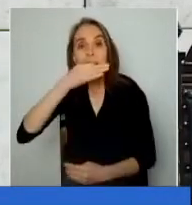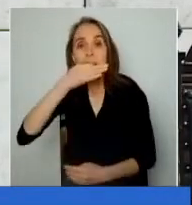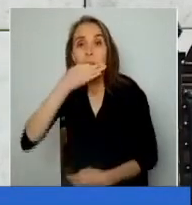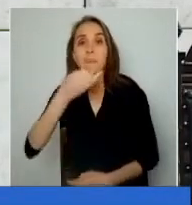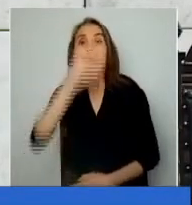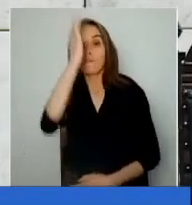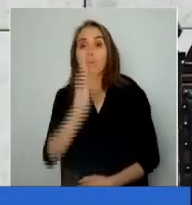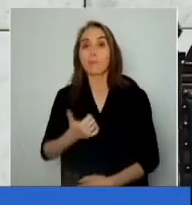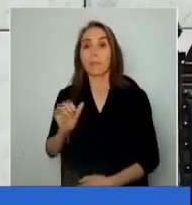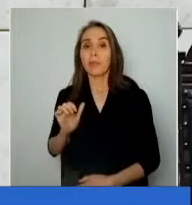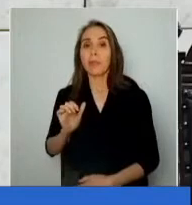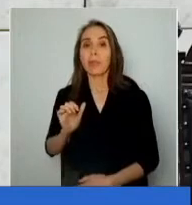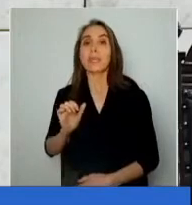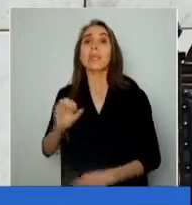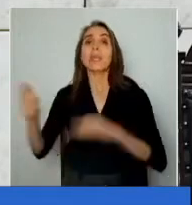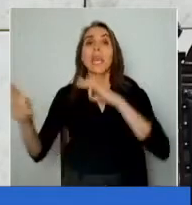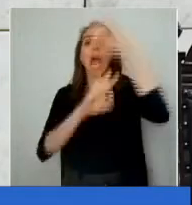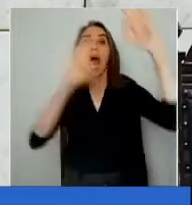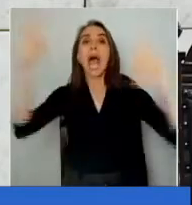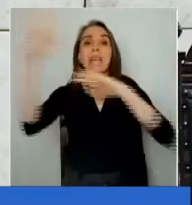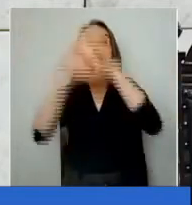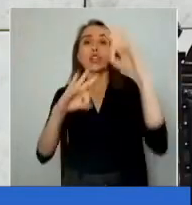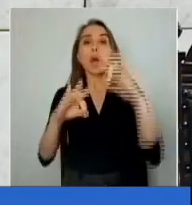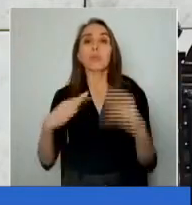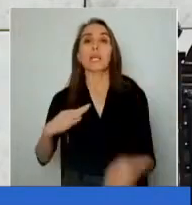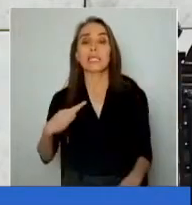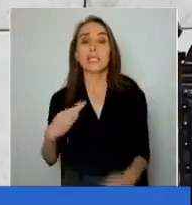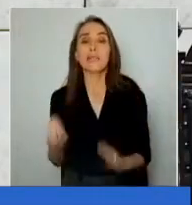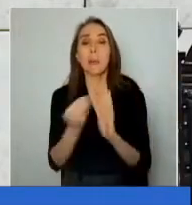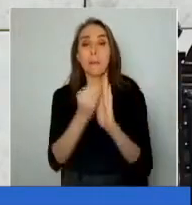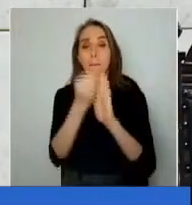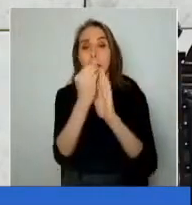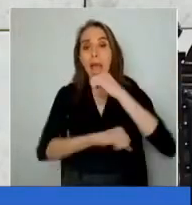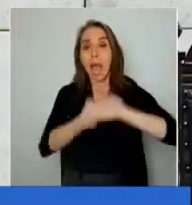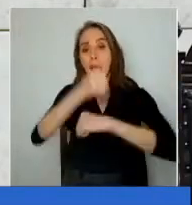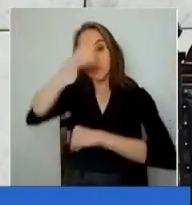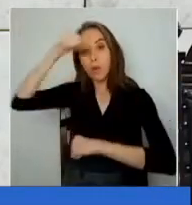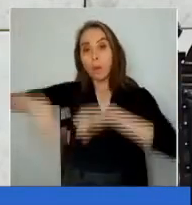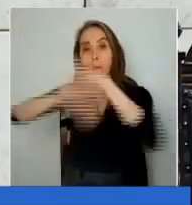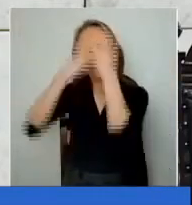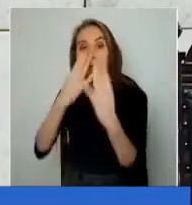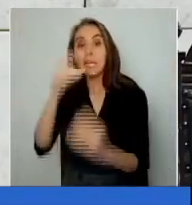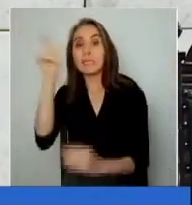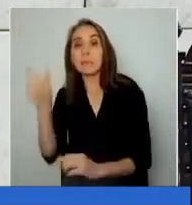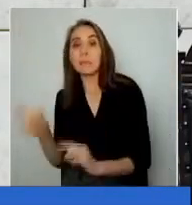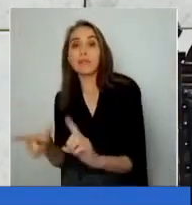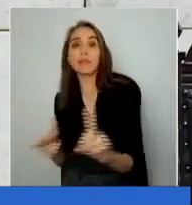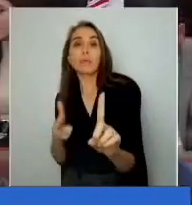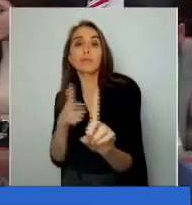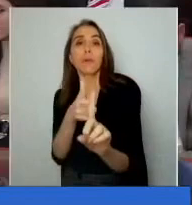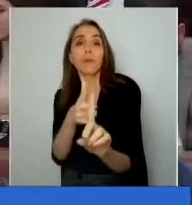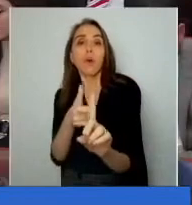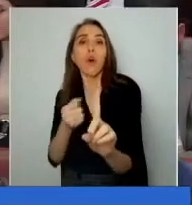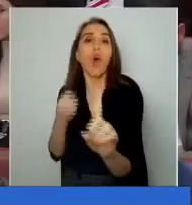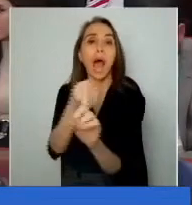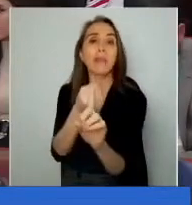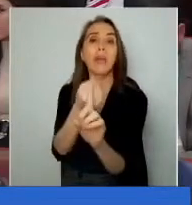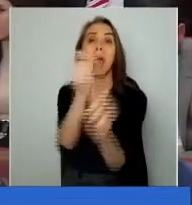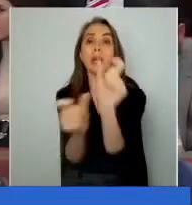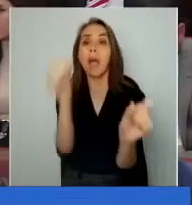aeronáutica Civil aumentando las penas para quienes ataquen a sus funcionarios esto a propósitos